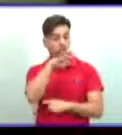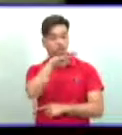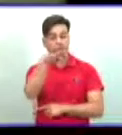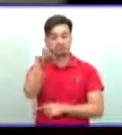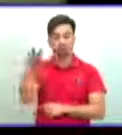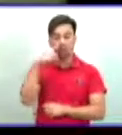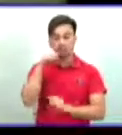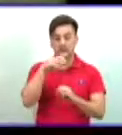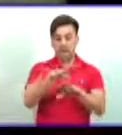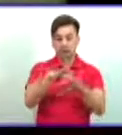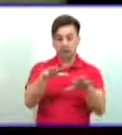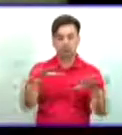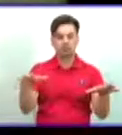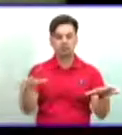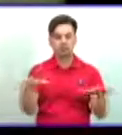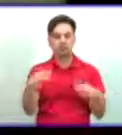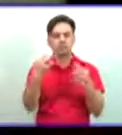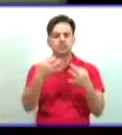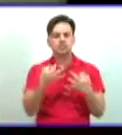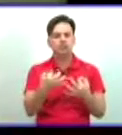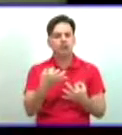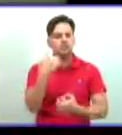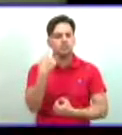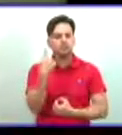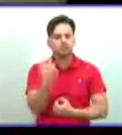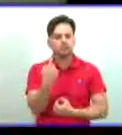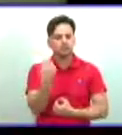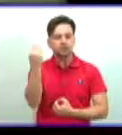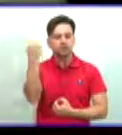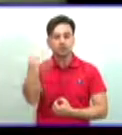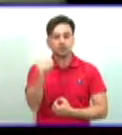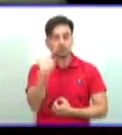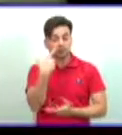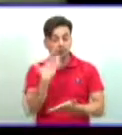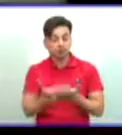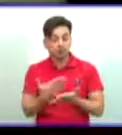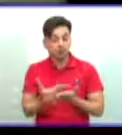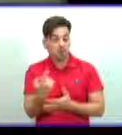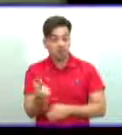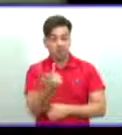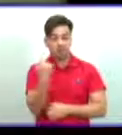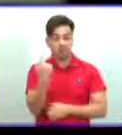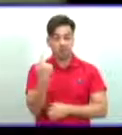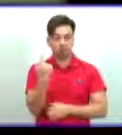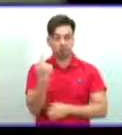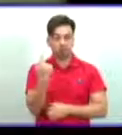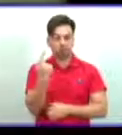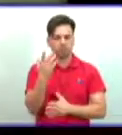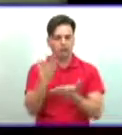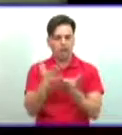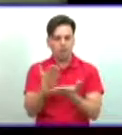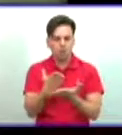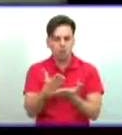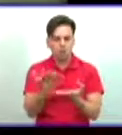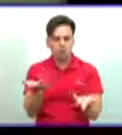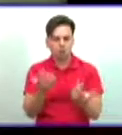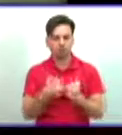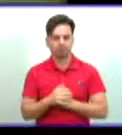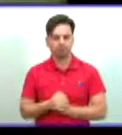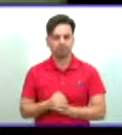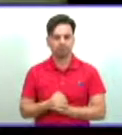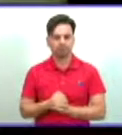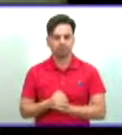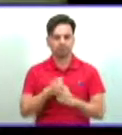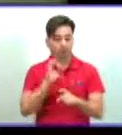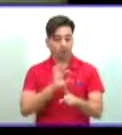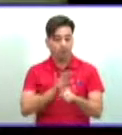envoltura geográfica, siempre es necesario conocerlo primero. No se puede proteger lo que no se conoce. Y a partir de ahí hemos